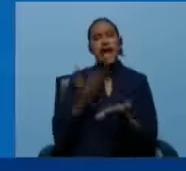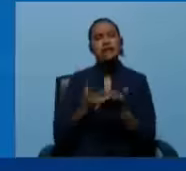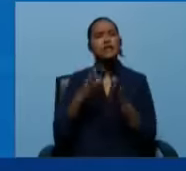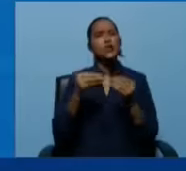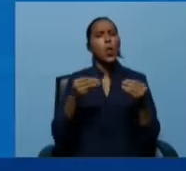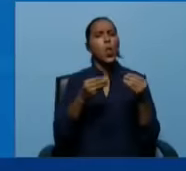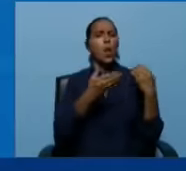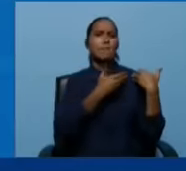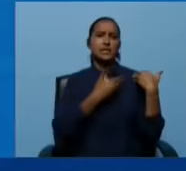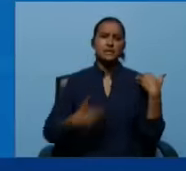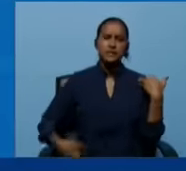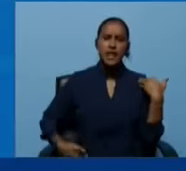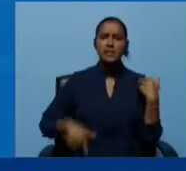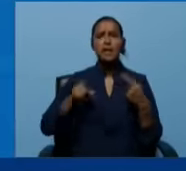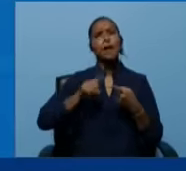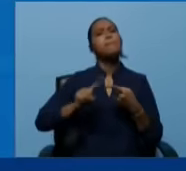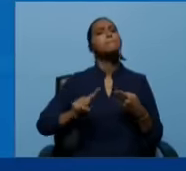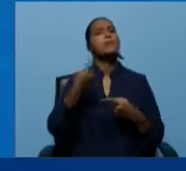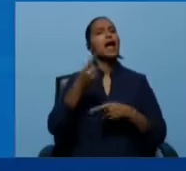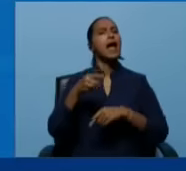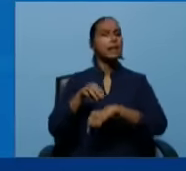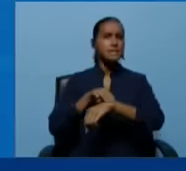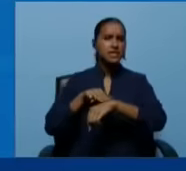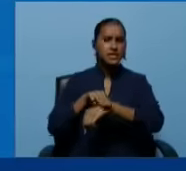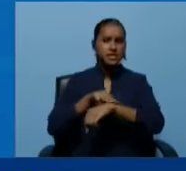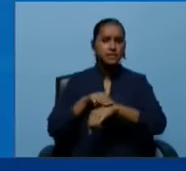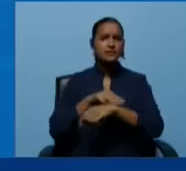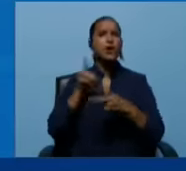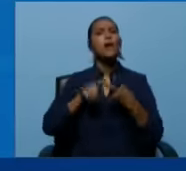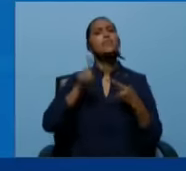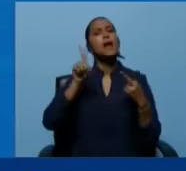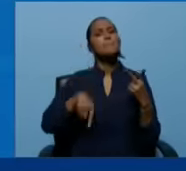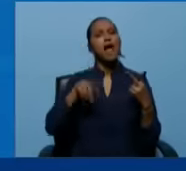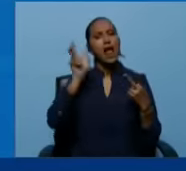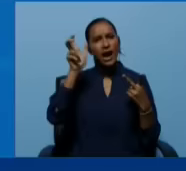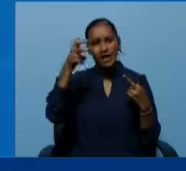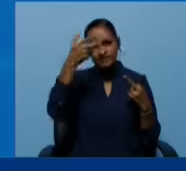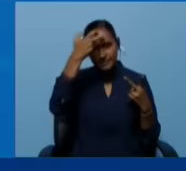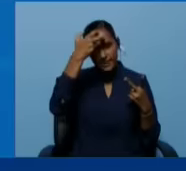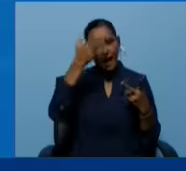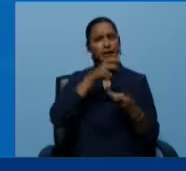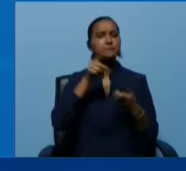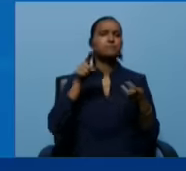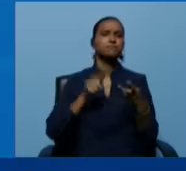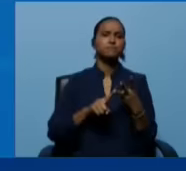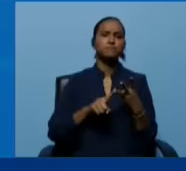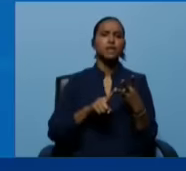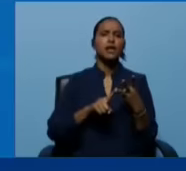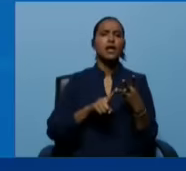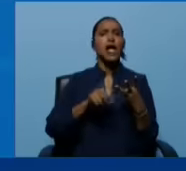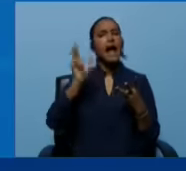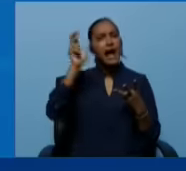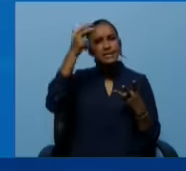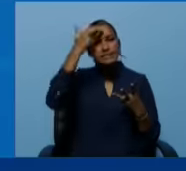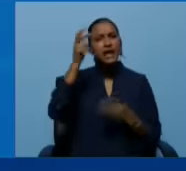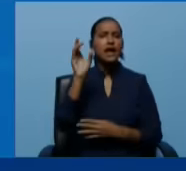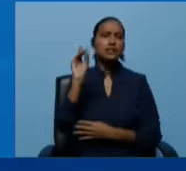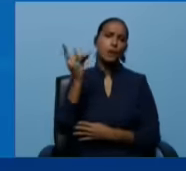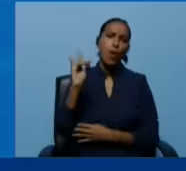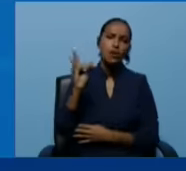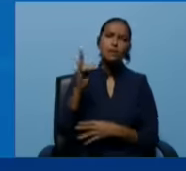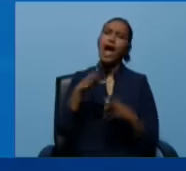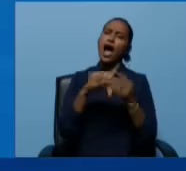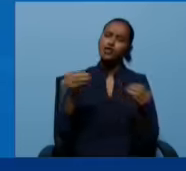los primeros ministros, a los cancilleres, a la canciller de Bolivia, a todos